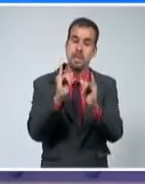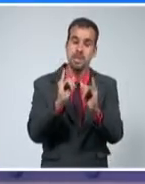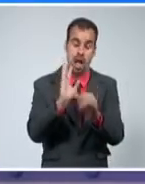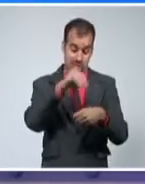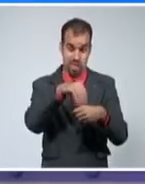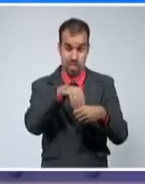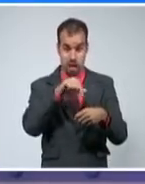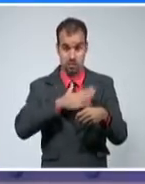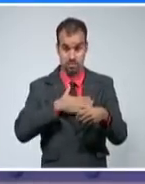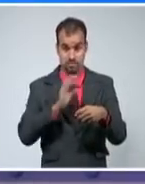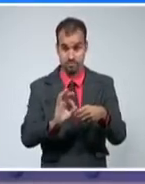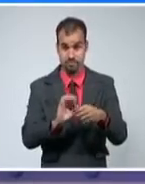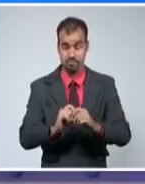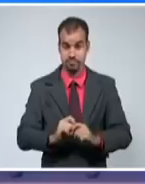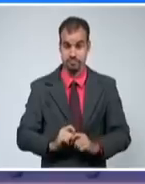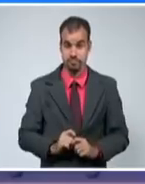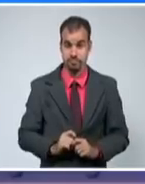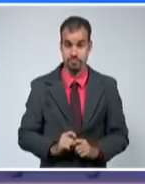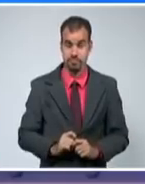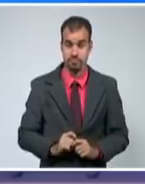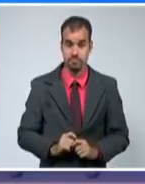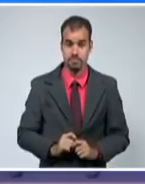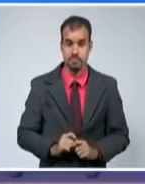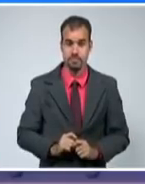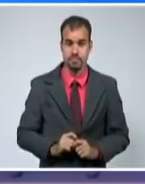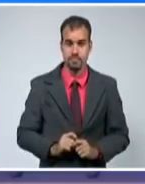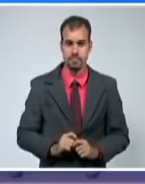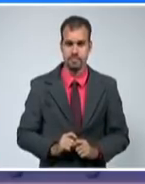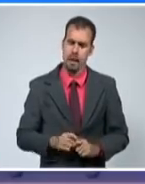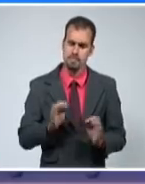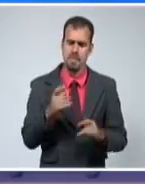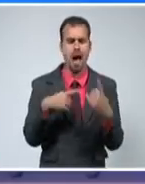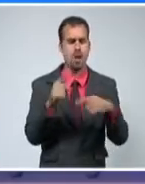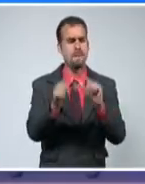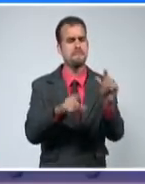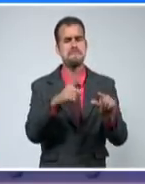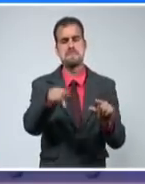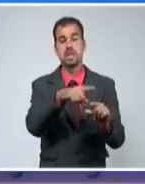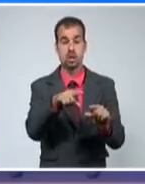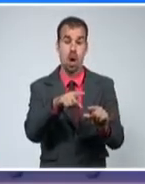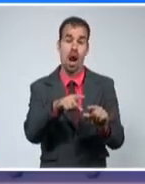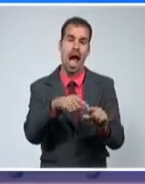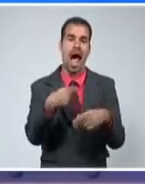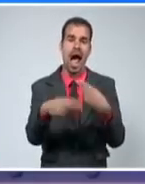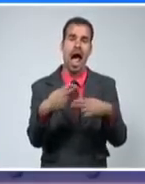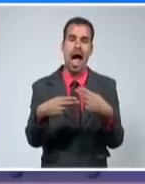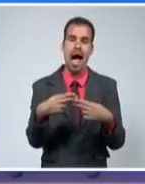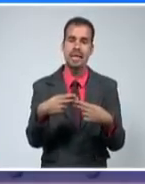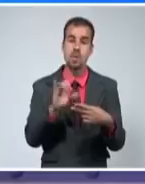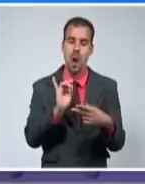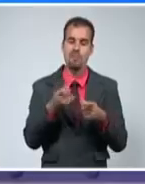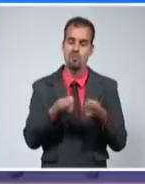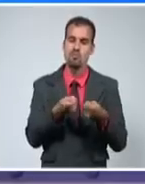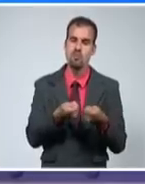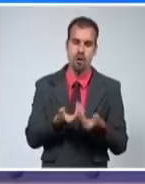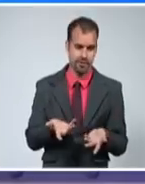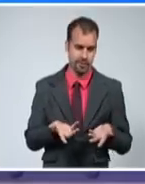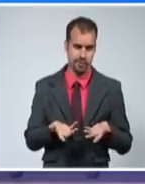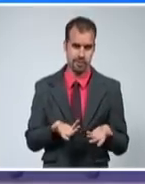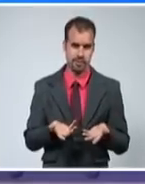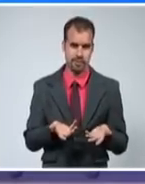propios organizadores desde algunos protagonistas de estas provocaciones que no pocas ocasiones cuentan